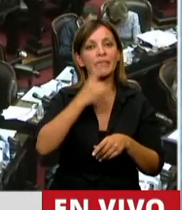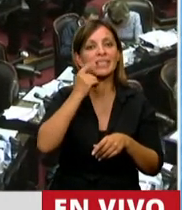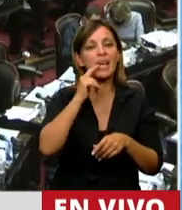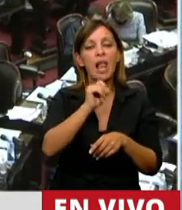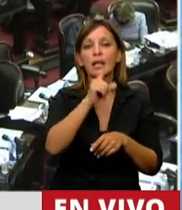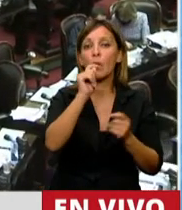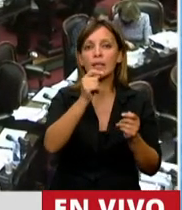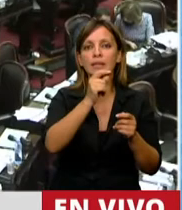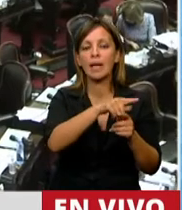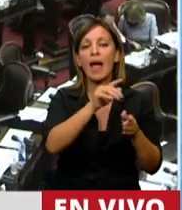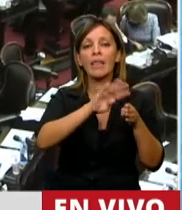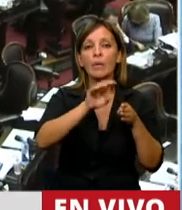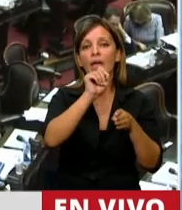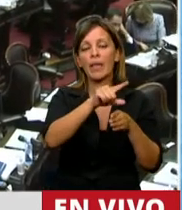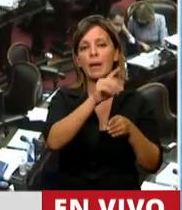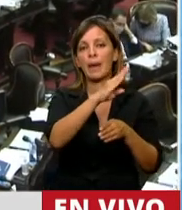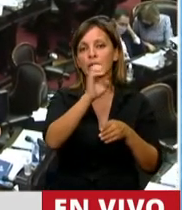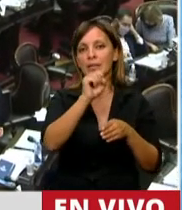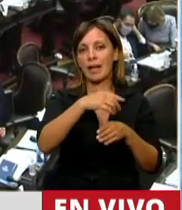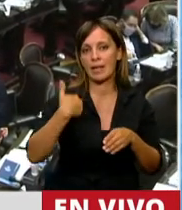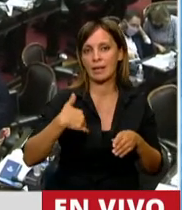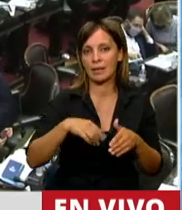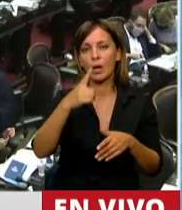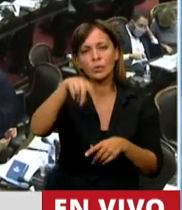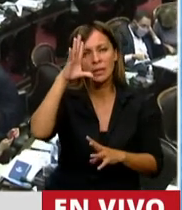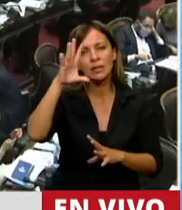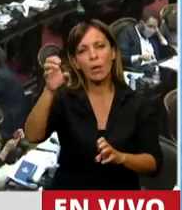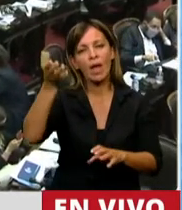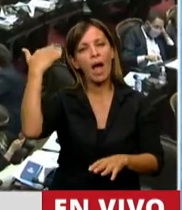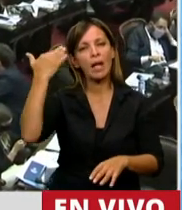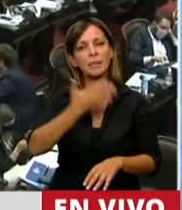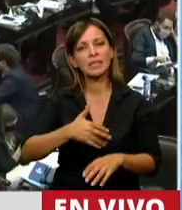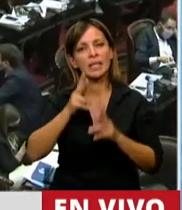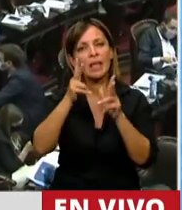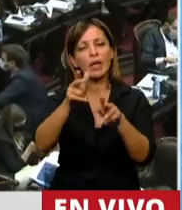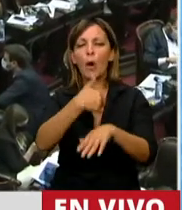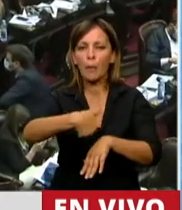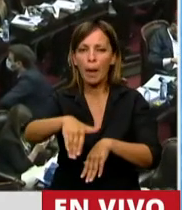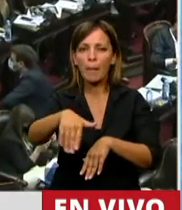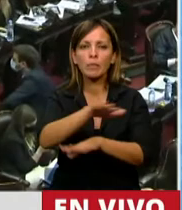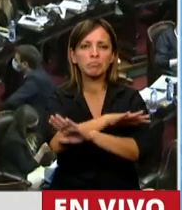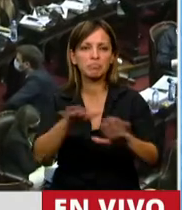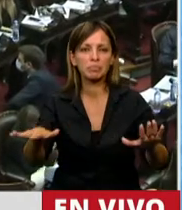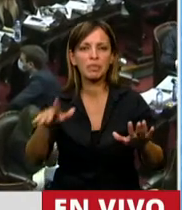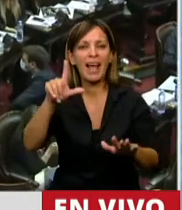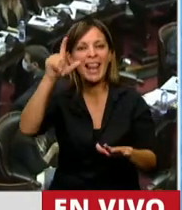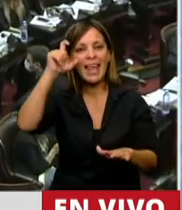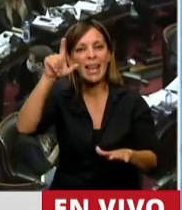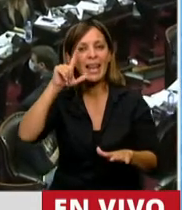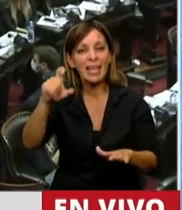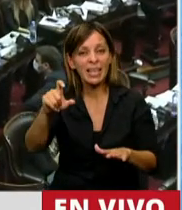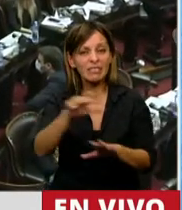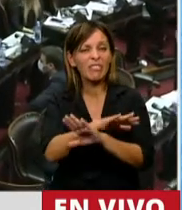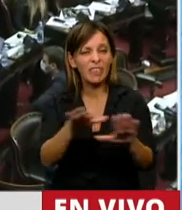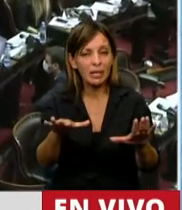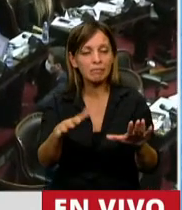de la República Argentina. ¿Se acuerdan cuando el presidente dijo vamos a terminar con las LELIC? Ahora